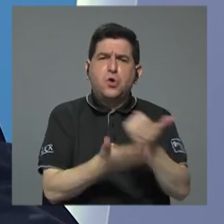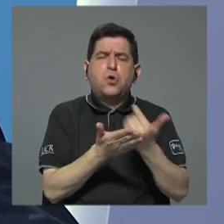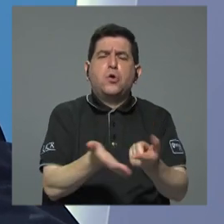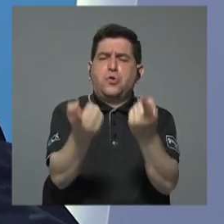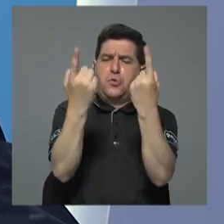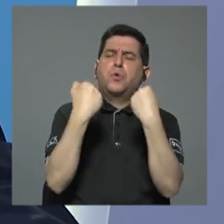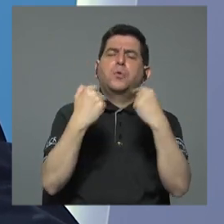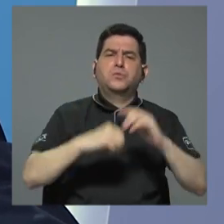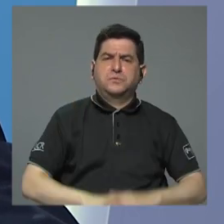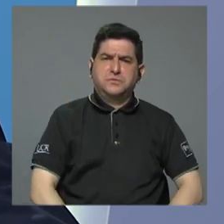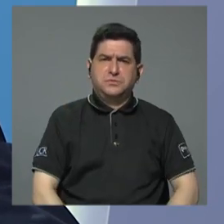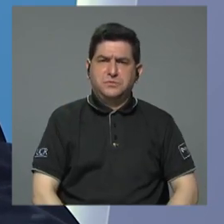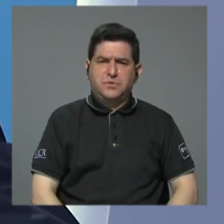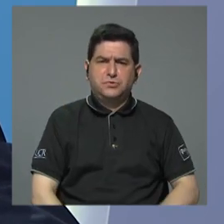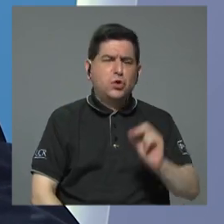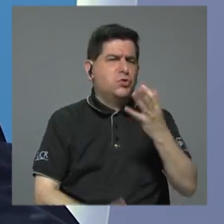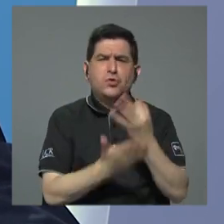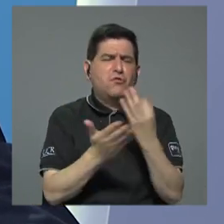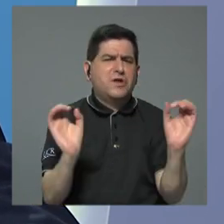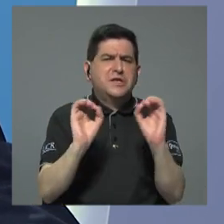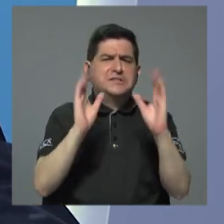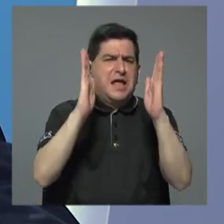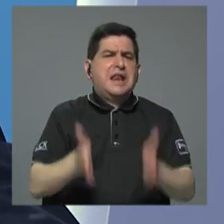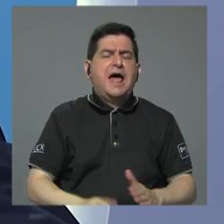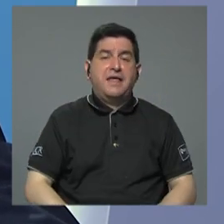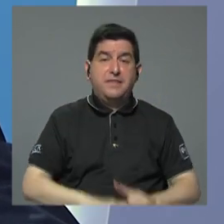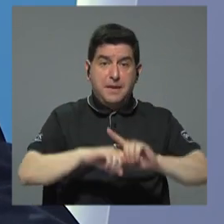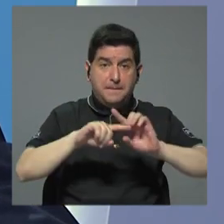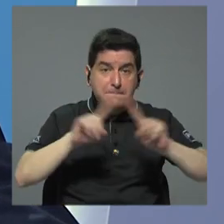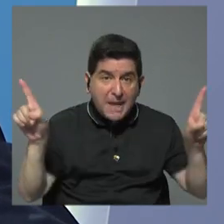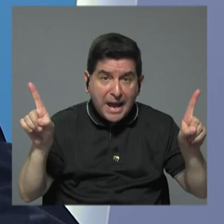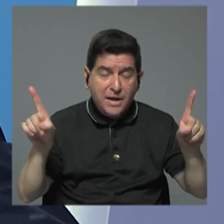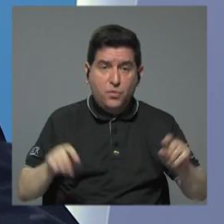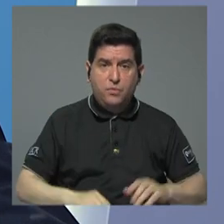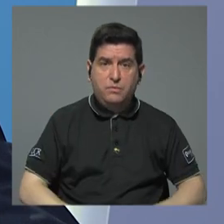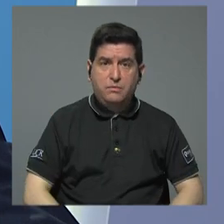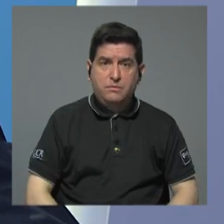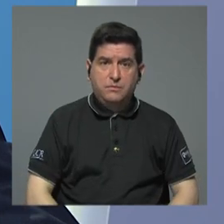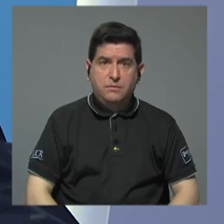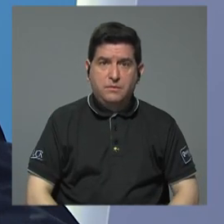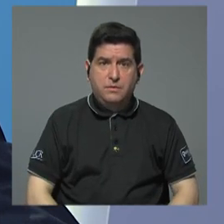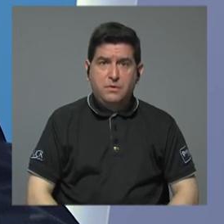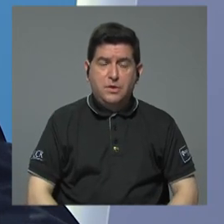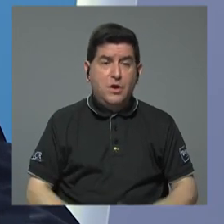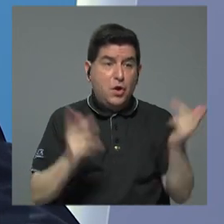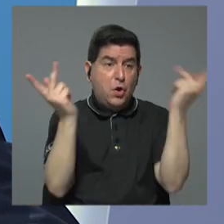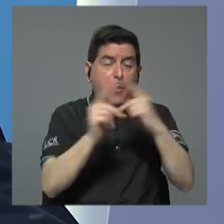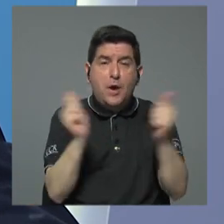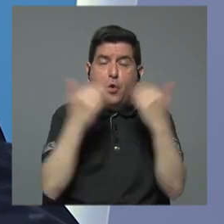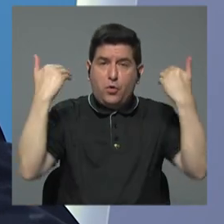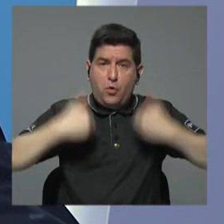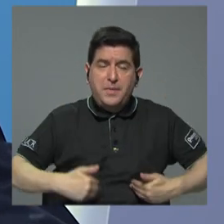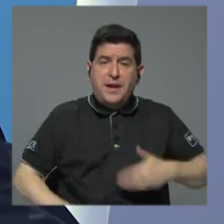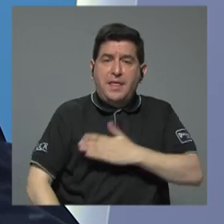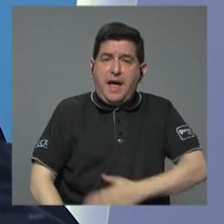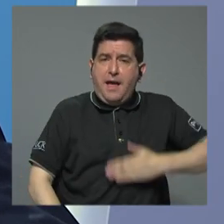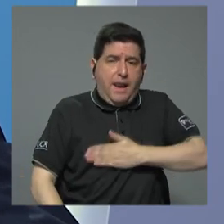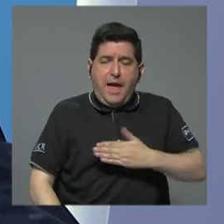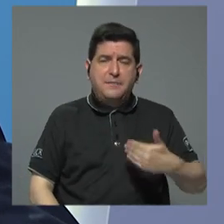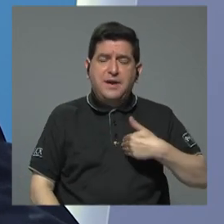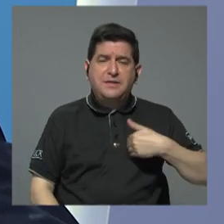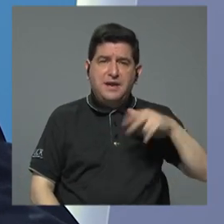vendrán, no tenemos que financiar a nadie, pero lo más criminal con la humanidad es el hambre, y tenemos